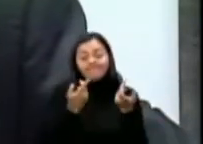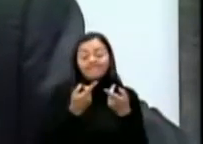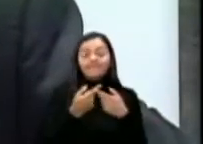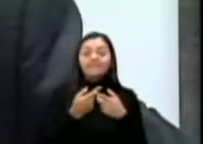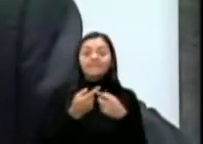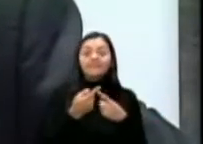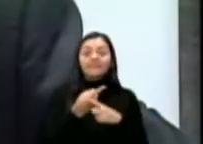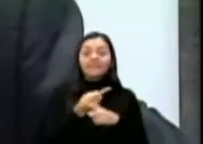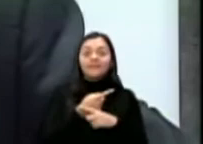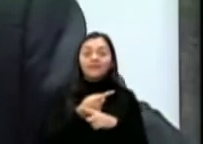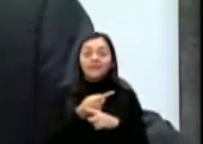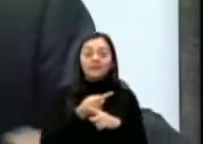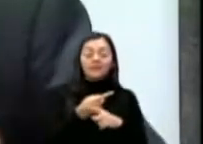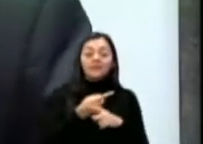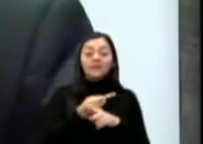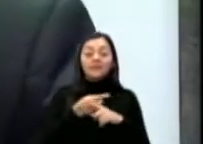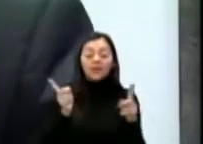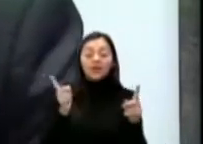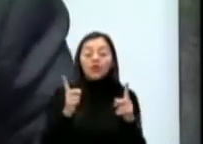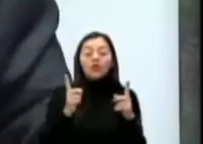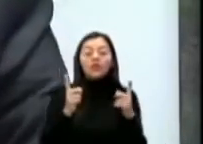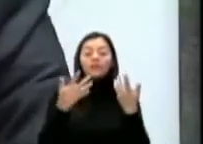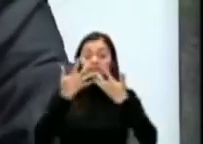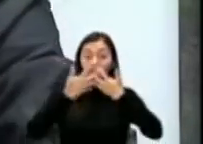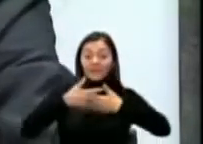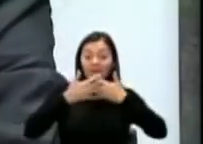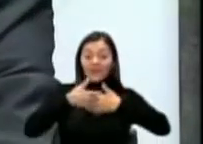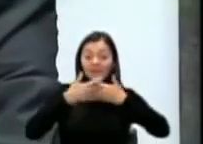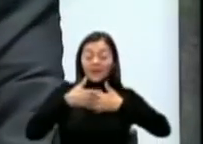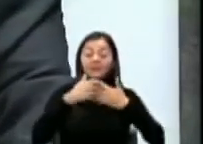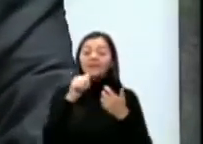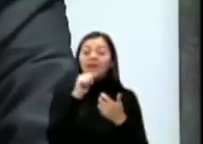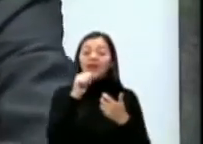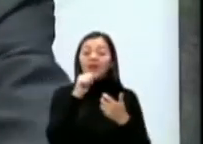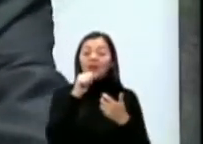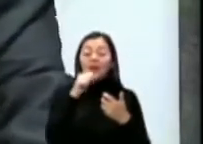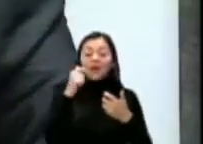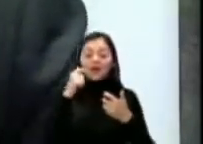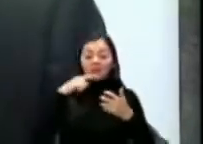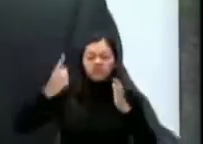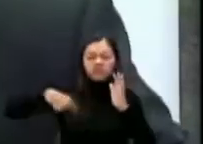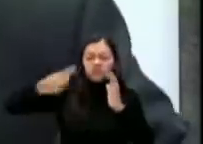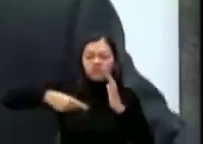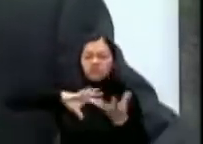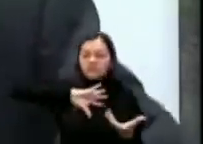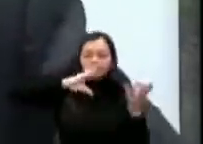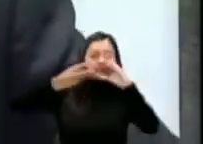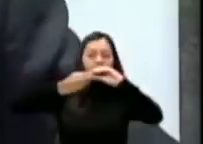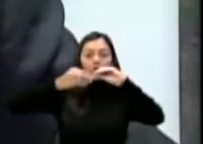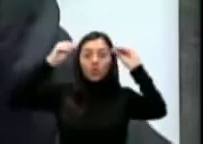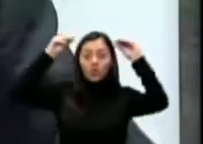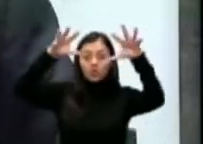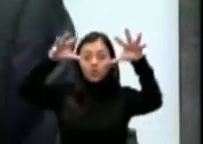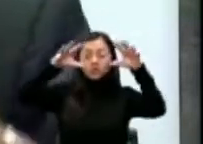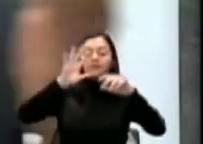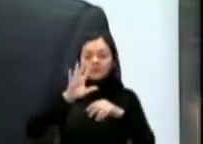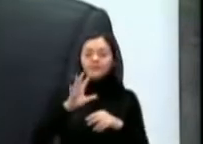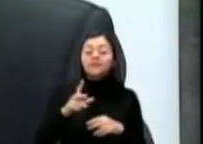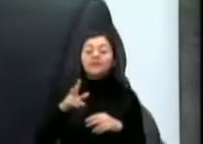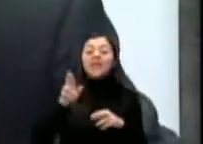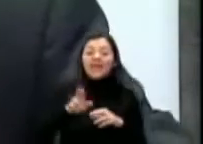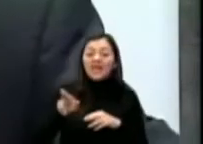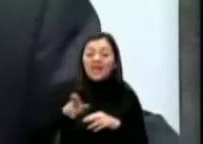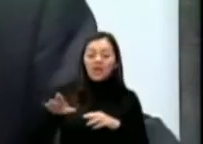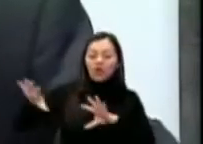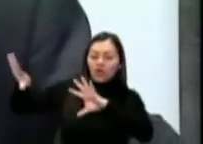miremos pero en todos casos muchas hidroeléctricas miran la mayoría de ellas miran hacia la amazonía decir son ríos que van hacia la región amazónica otras